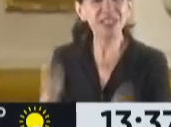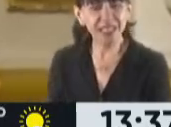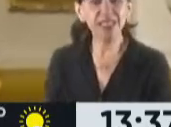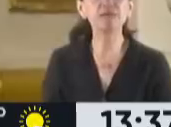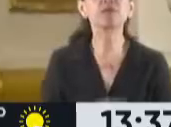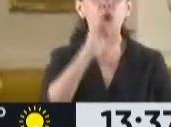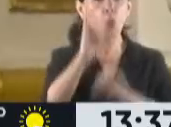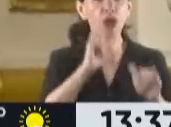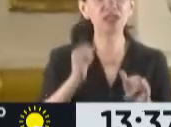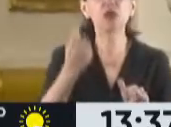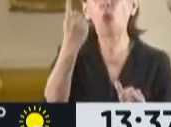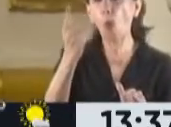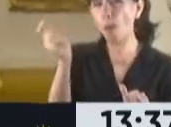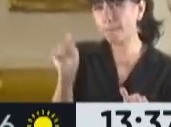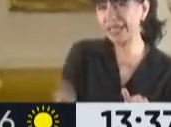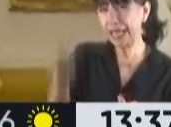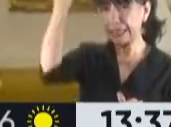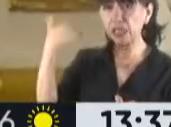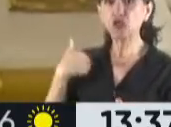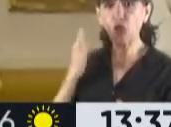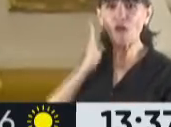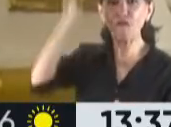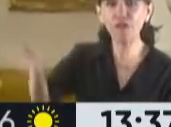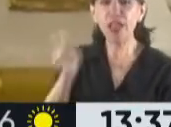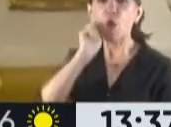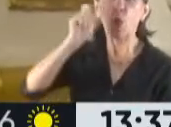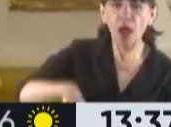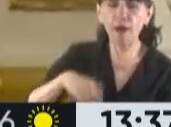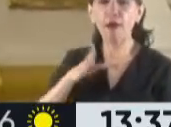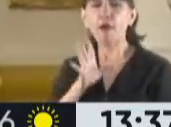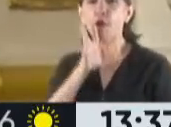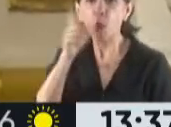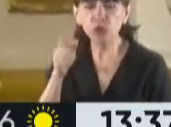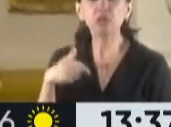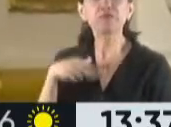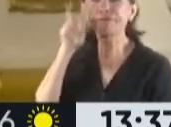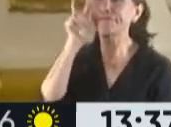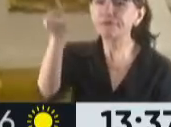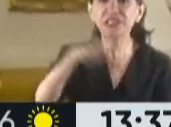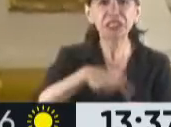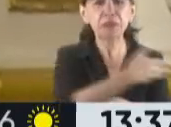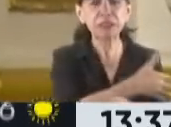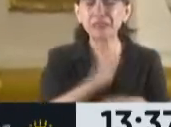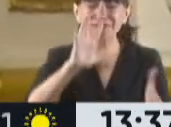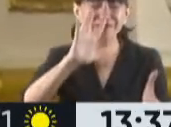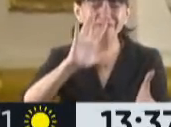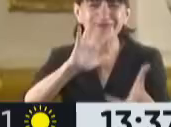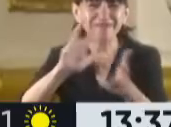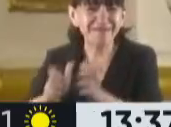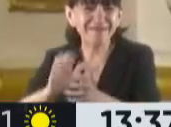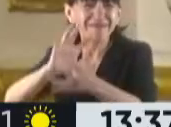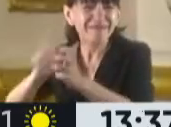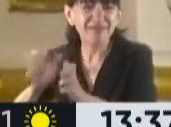estar a 5 kilómetros de la frontera entre Ucrania y Rusia y veía cómo, pese al paso del tiempo, las hostilidades en el teatro de